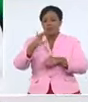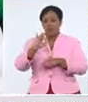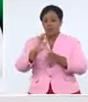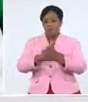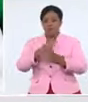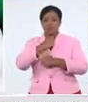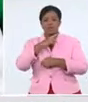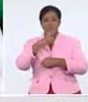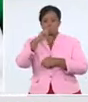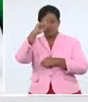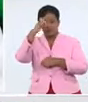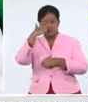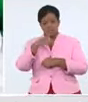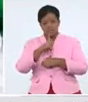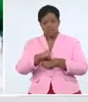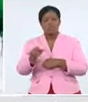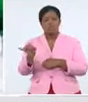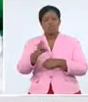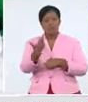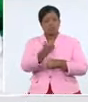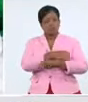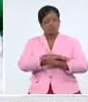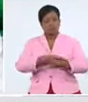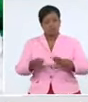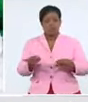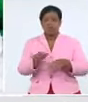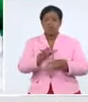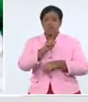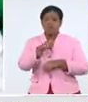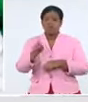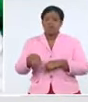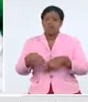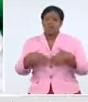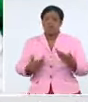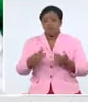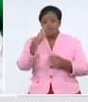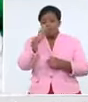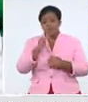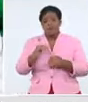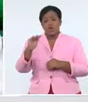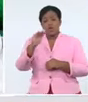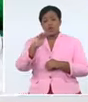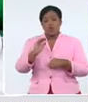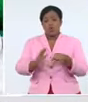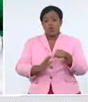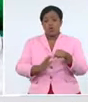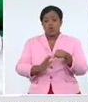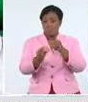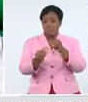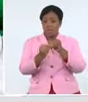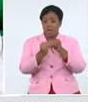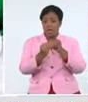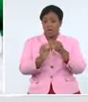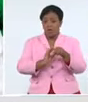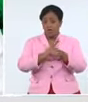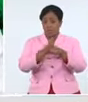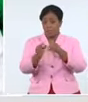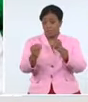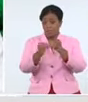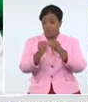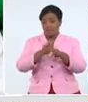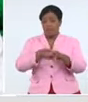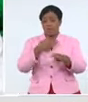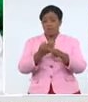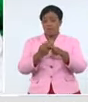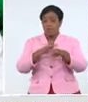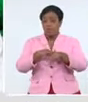adultos convalecientes de la COVID, siempre estos a partir de tener 2 meses del alta. En el mes